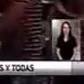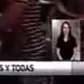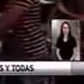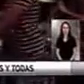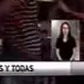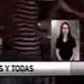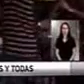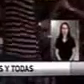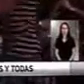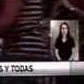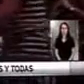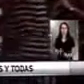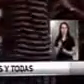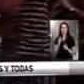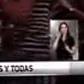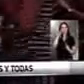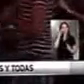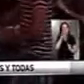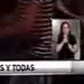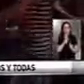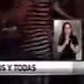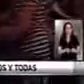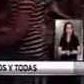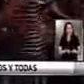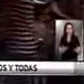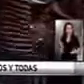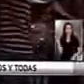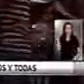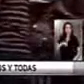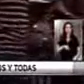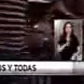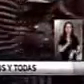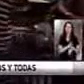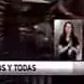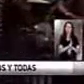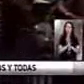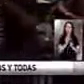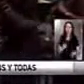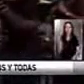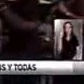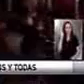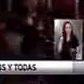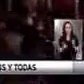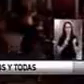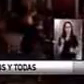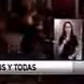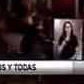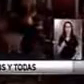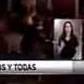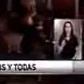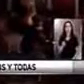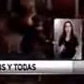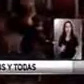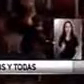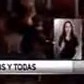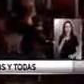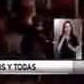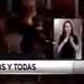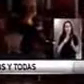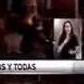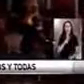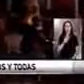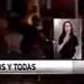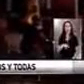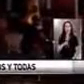Hay un objetivo que se tienen que proponer si vienen a Puerto Rico, que es aprender a bailar salsa. Por eso llegamos al restaurante Don Tello, que está en la Bahía